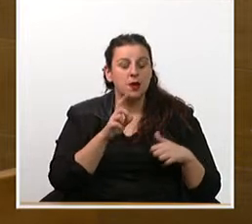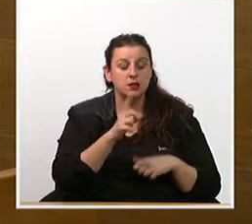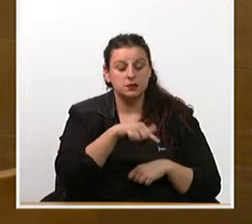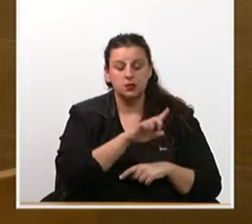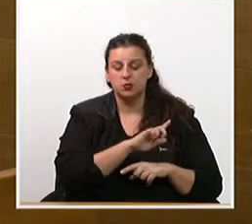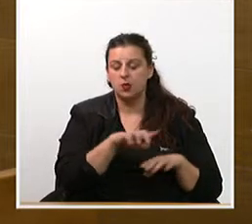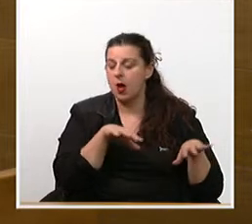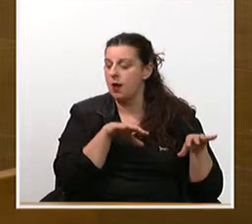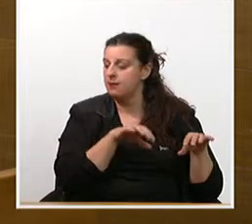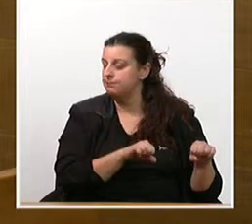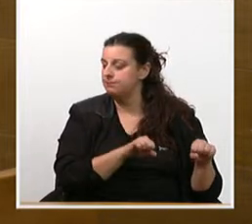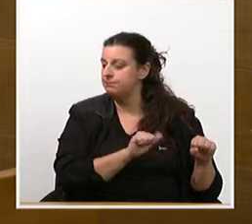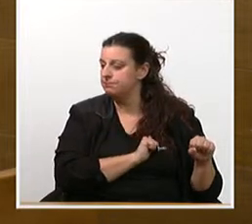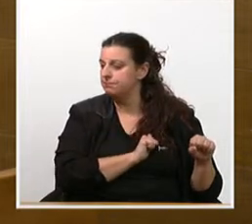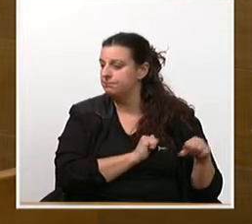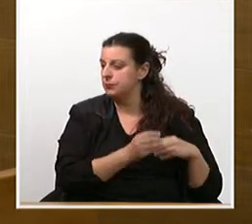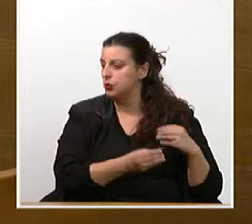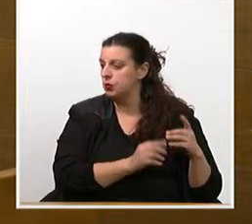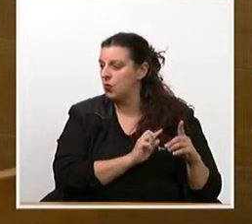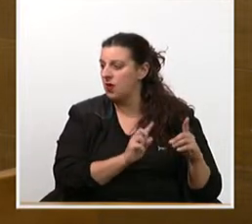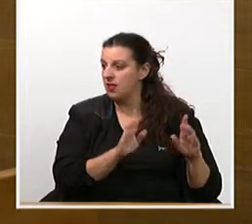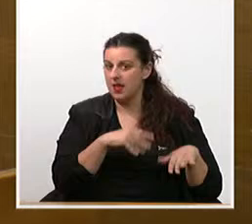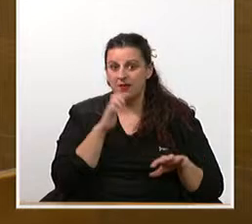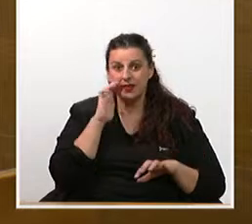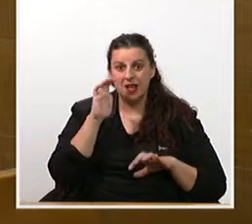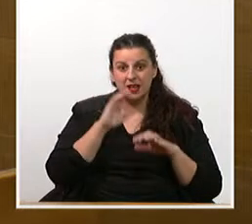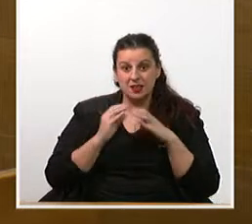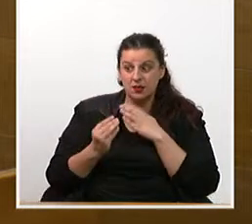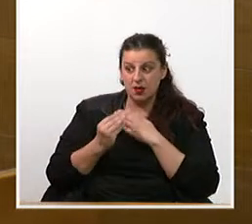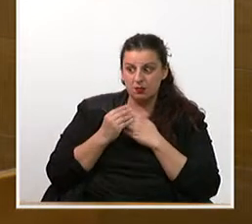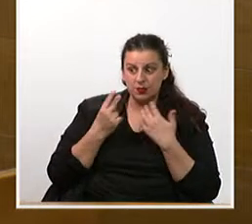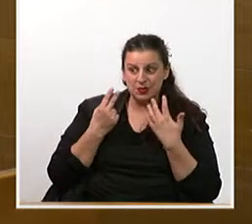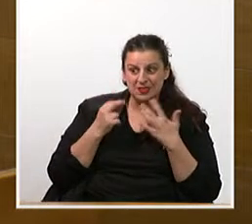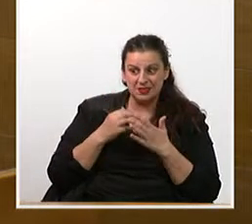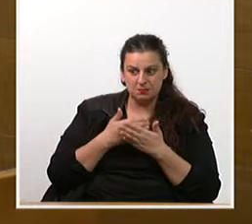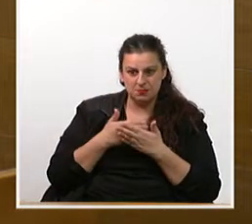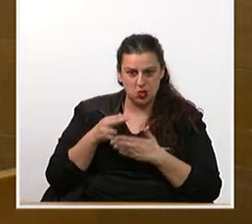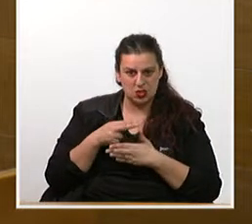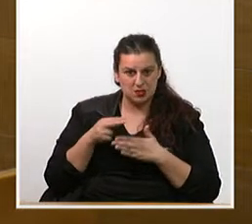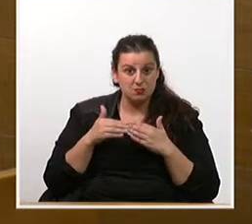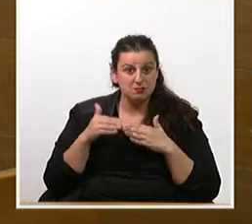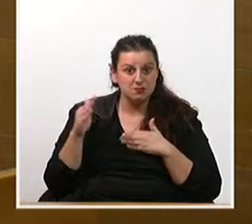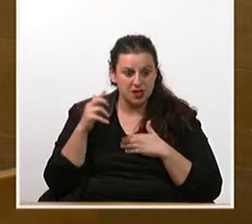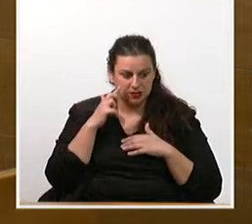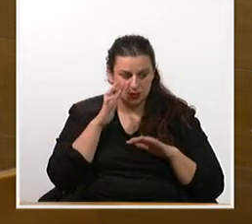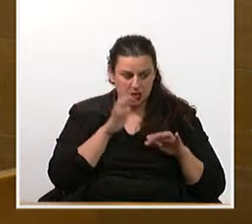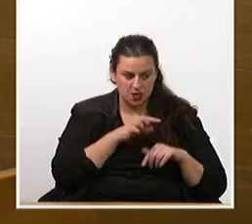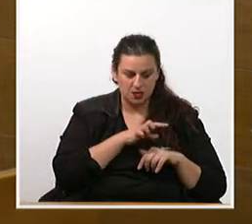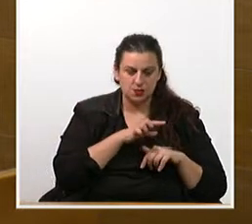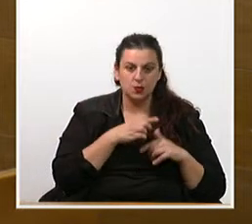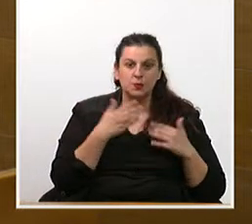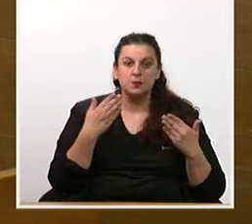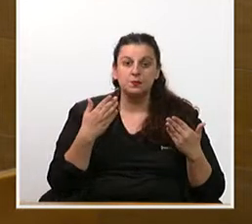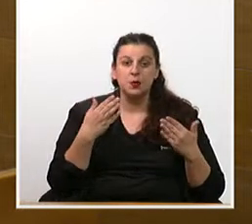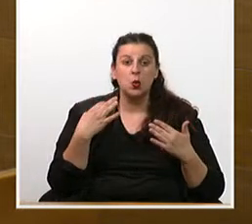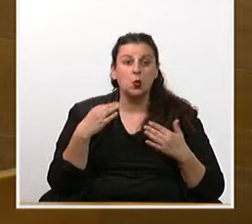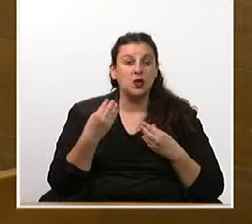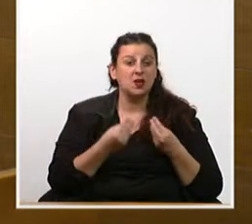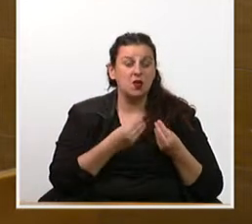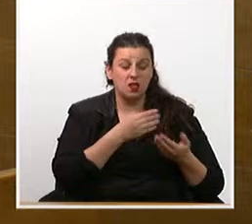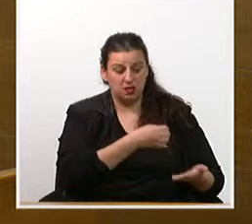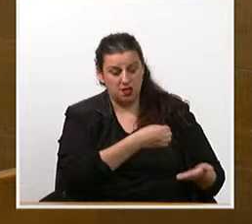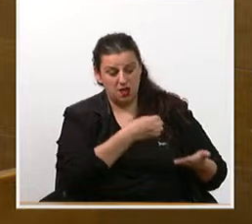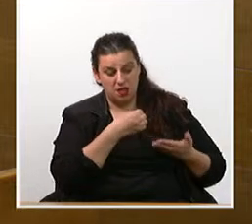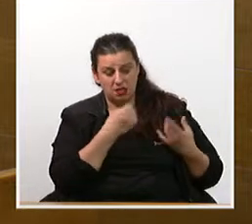poniendo además en riesgo inversiones de casi 700 millones de euros pero no es el único ejempo que ha trascendido delgado que nos dejó el